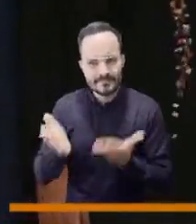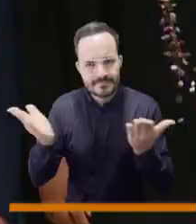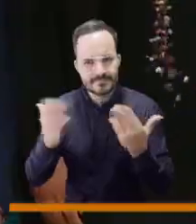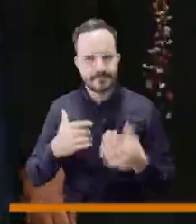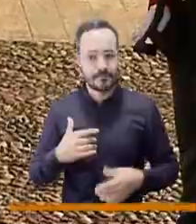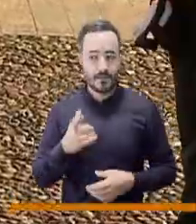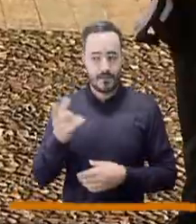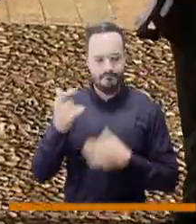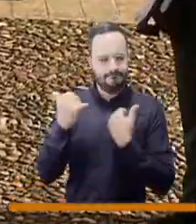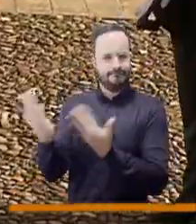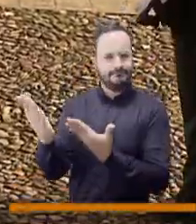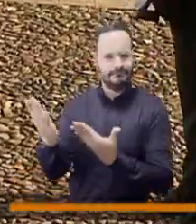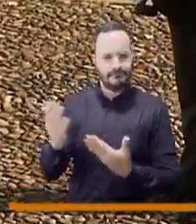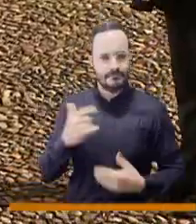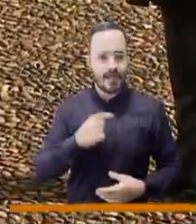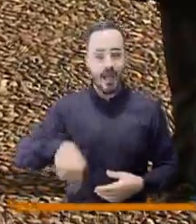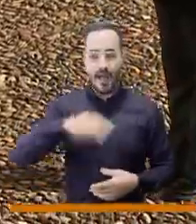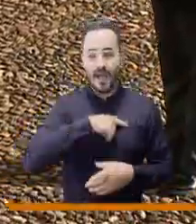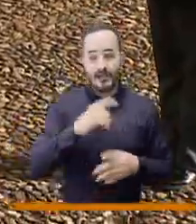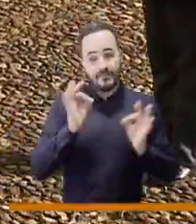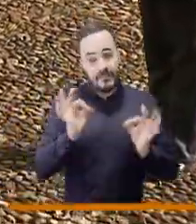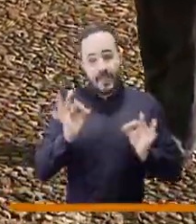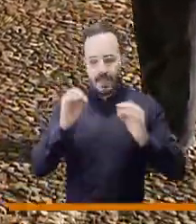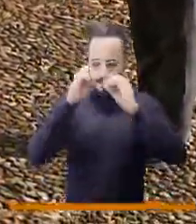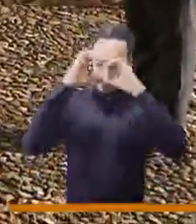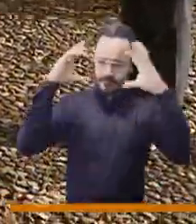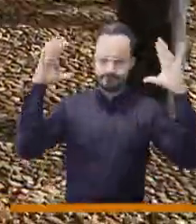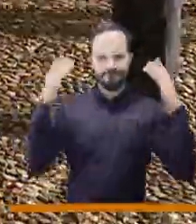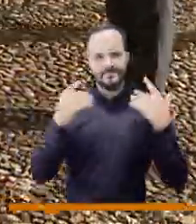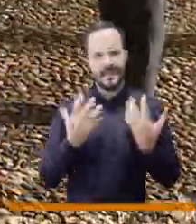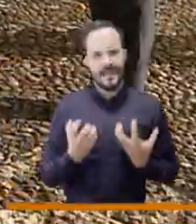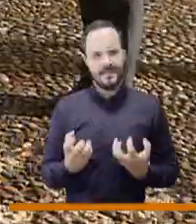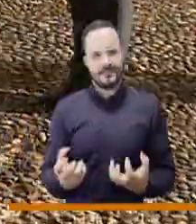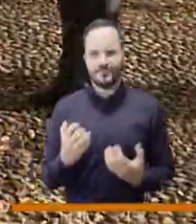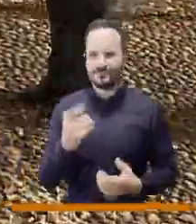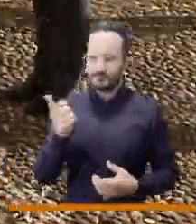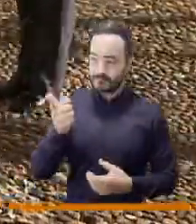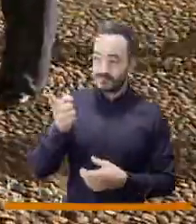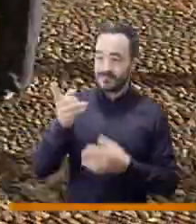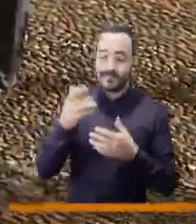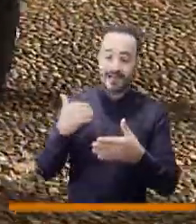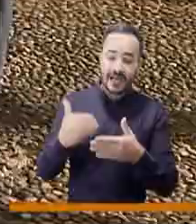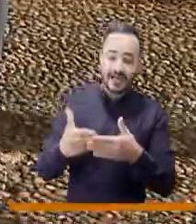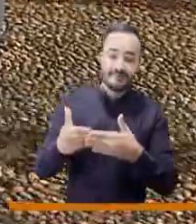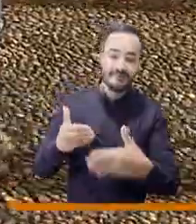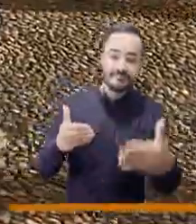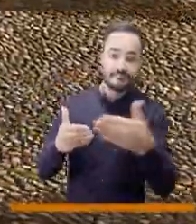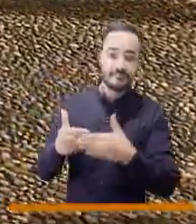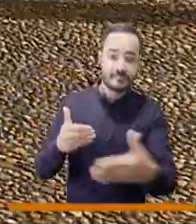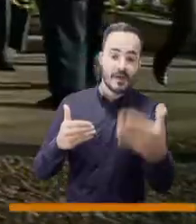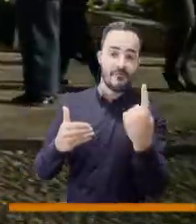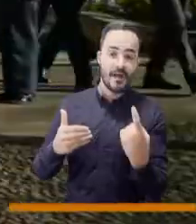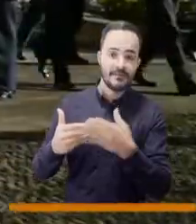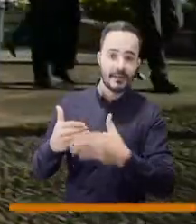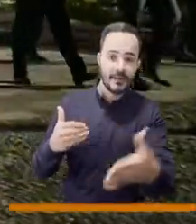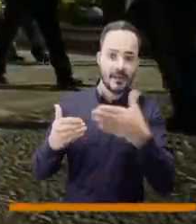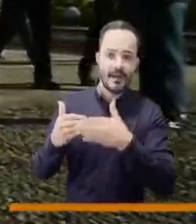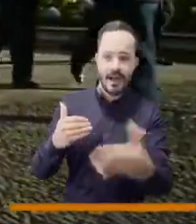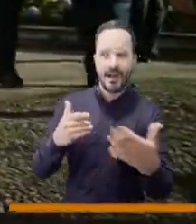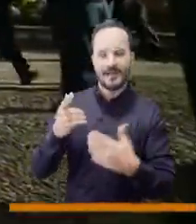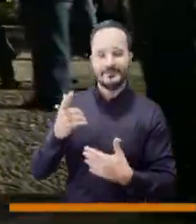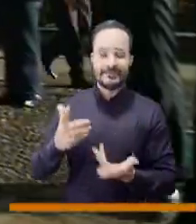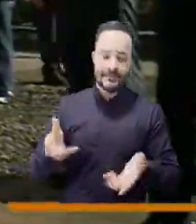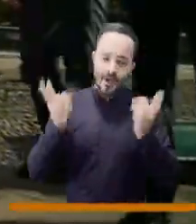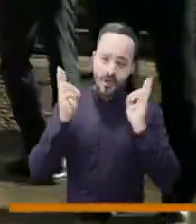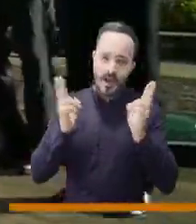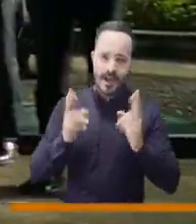él, que votó por esta, digamos, esta diada, y que mucha gente tenemos la ilusión de que lo que falta de gobierno nacional pueda,